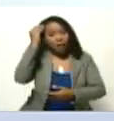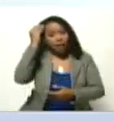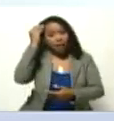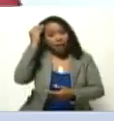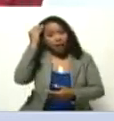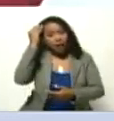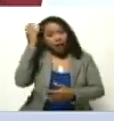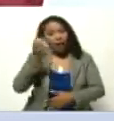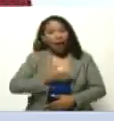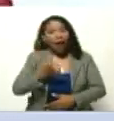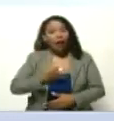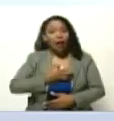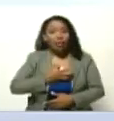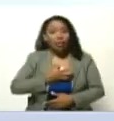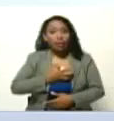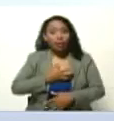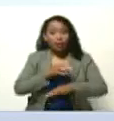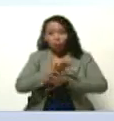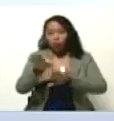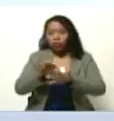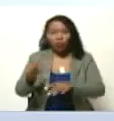el alcalde de un municipio X